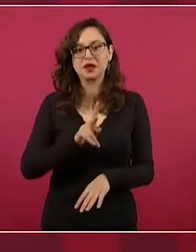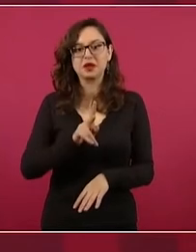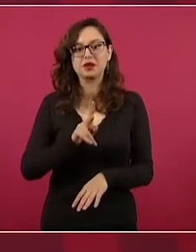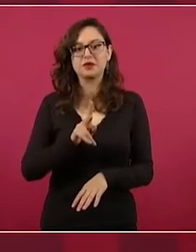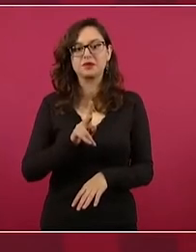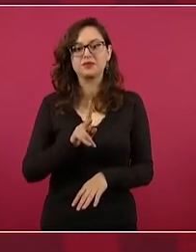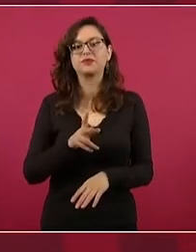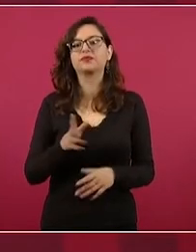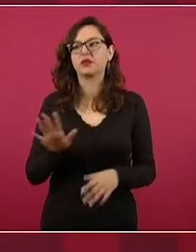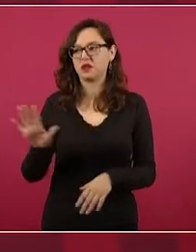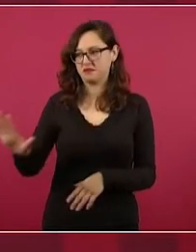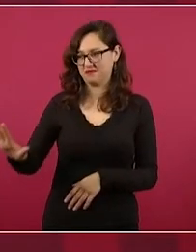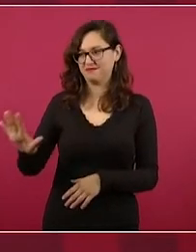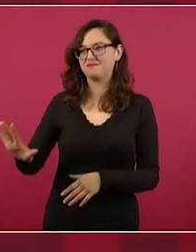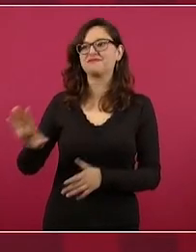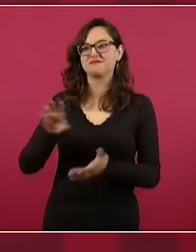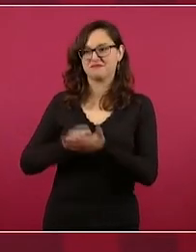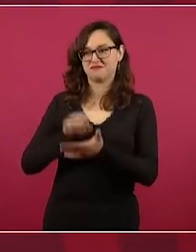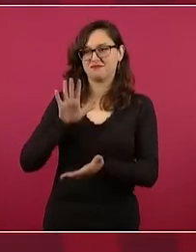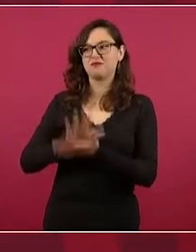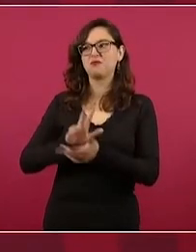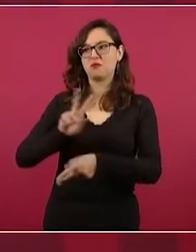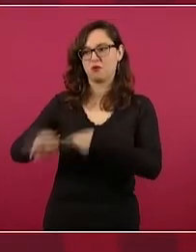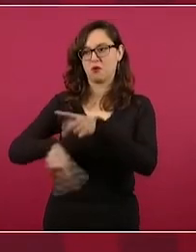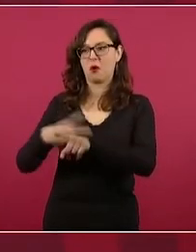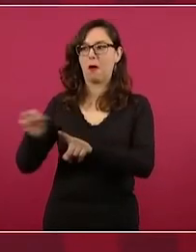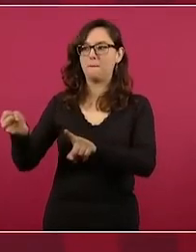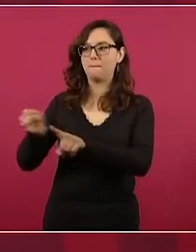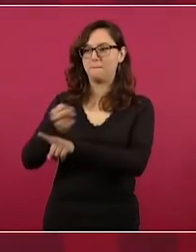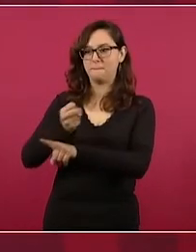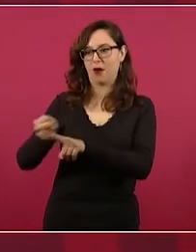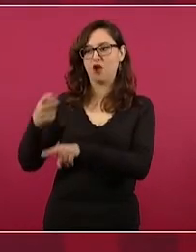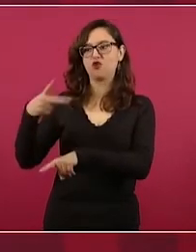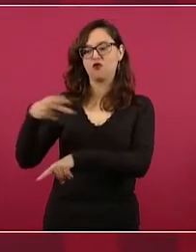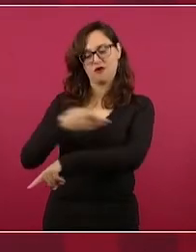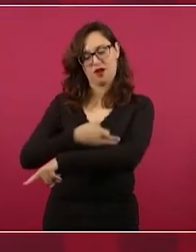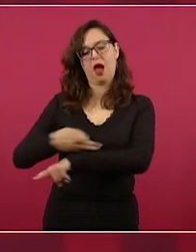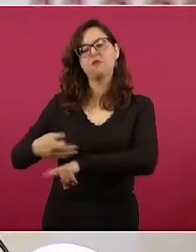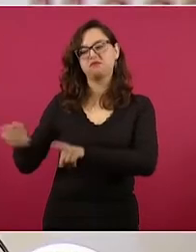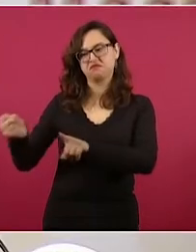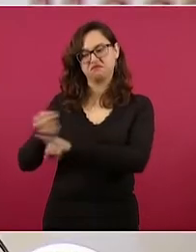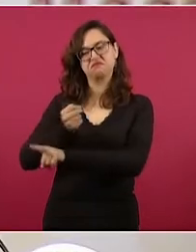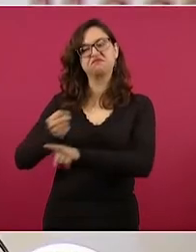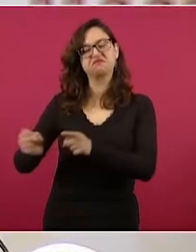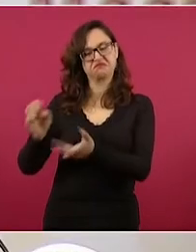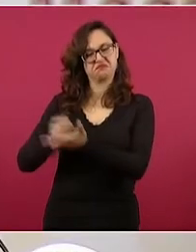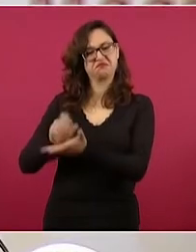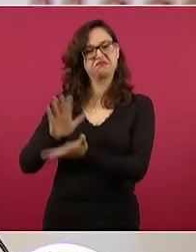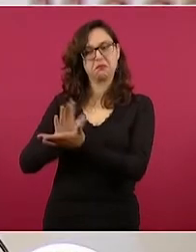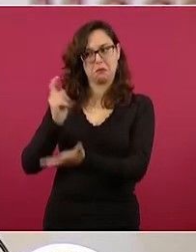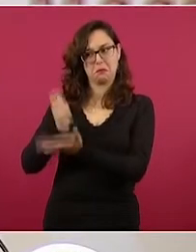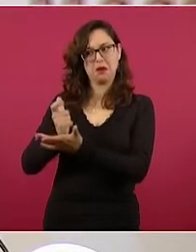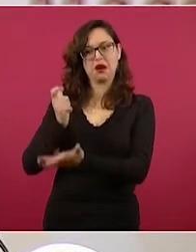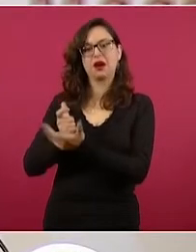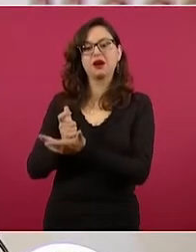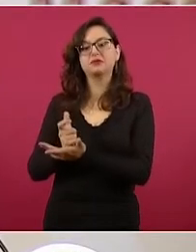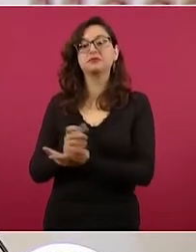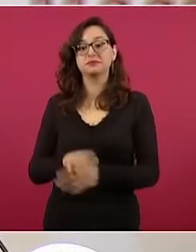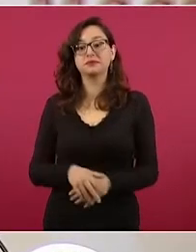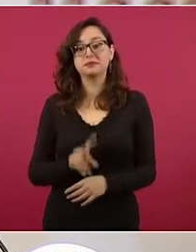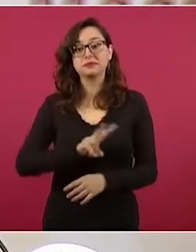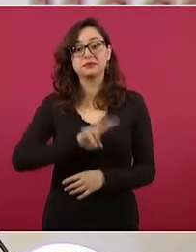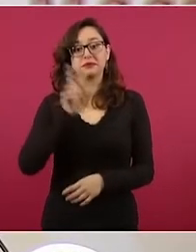ir contra ellos con violencia física o contra sus familias. Comentar que